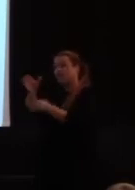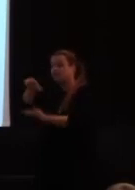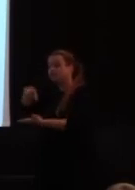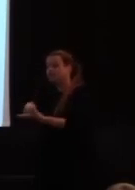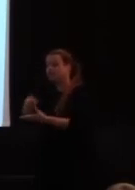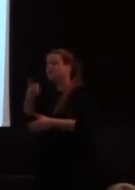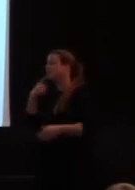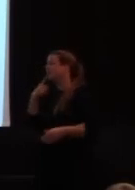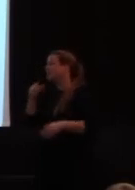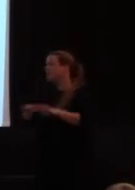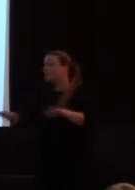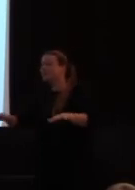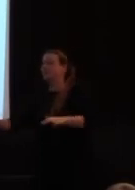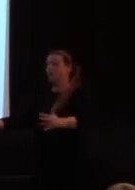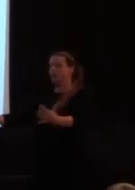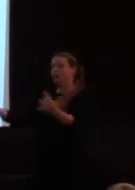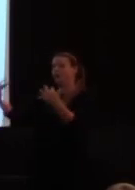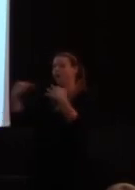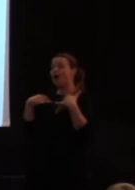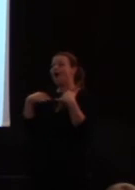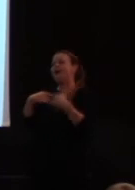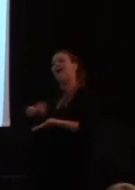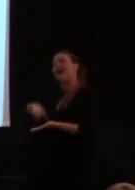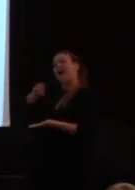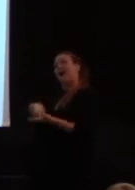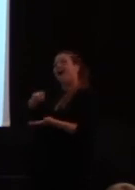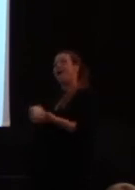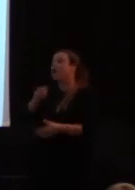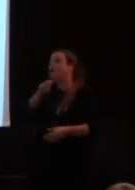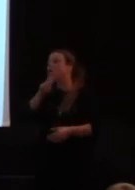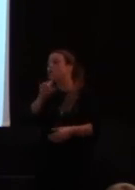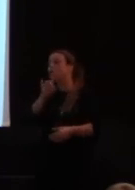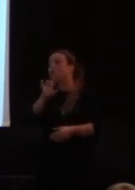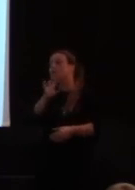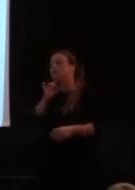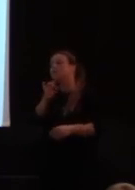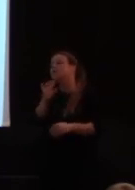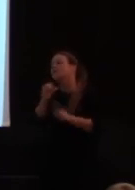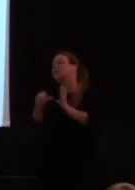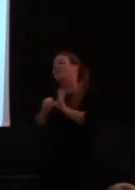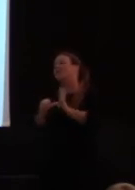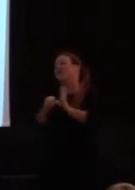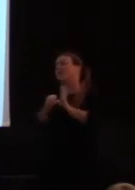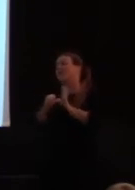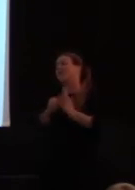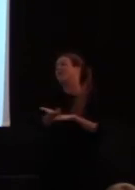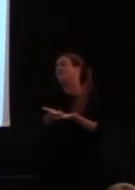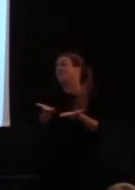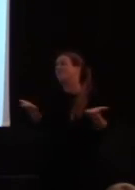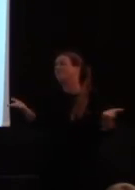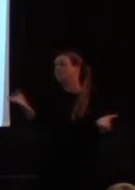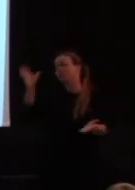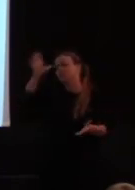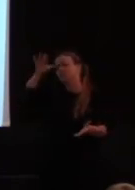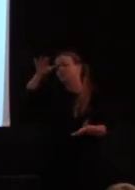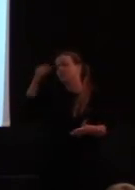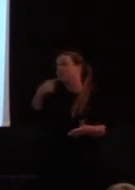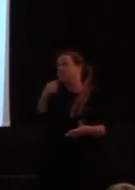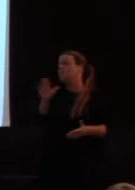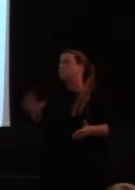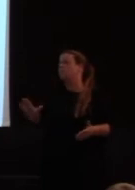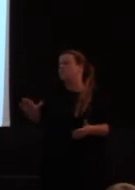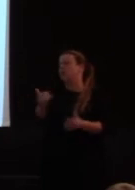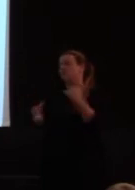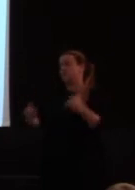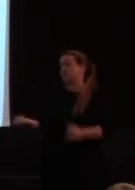llegan, los niños están encima, están contentos, ¿no? Pero tanta confianza que cuando les dicen basta, no les hacen